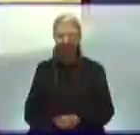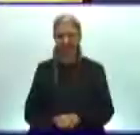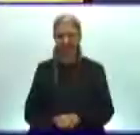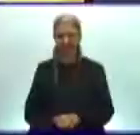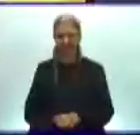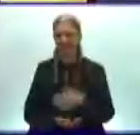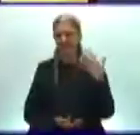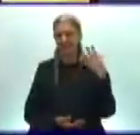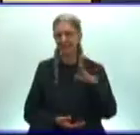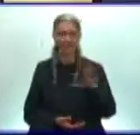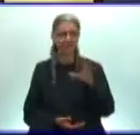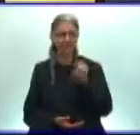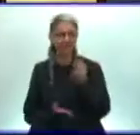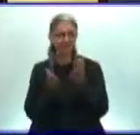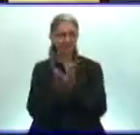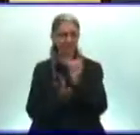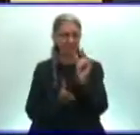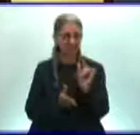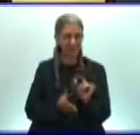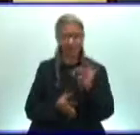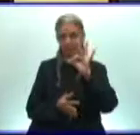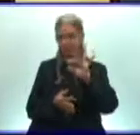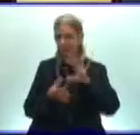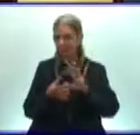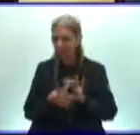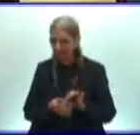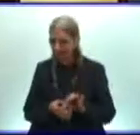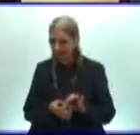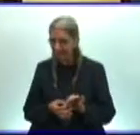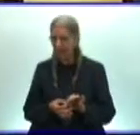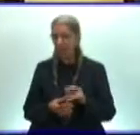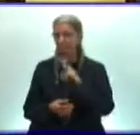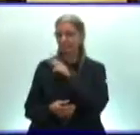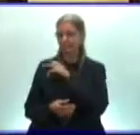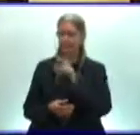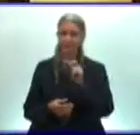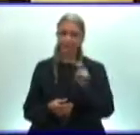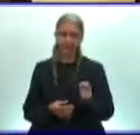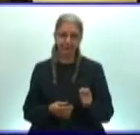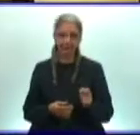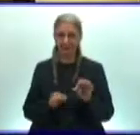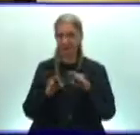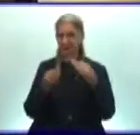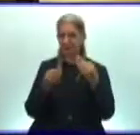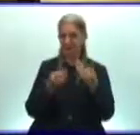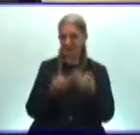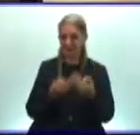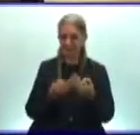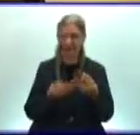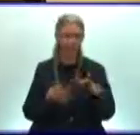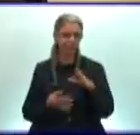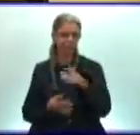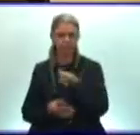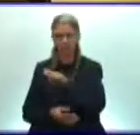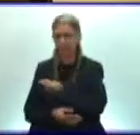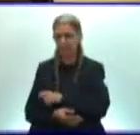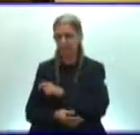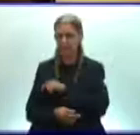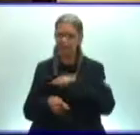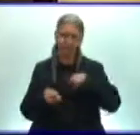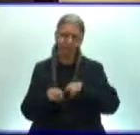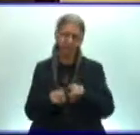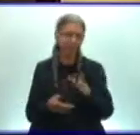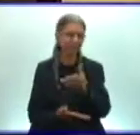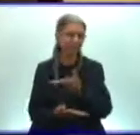todos, para todos los estudiantes de octavo grado, para sus profesores, familiares y público en general que nos